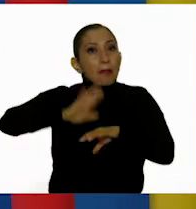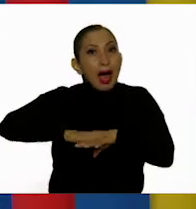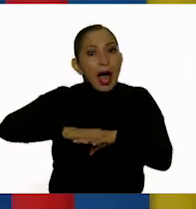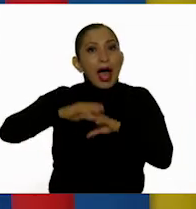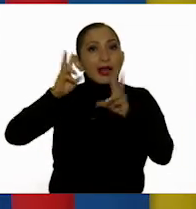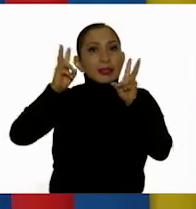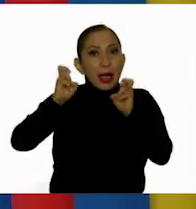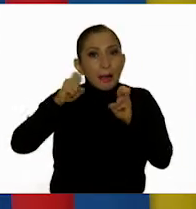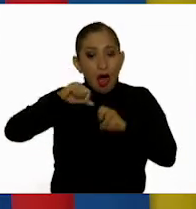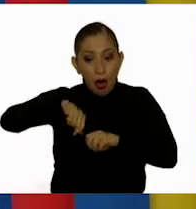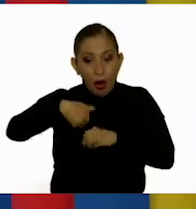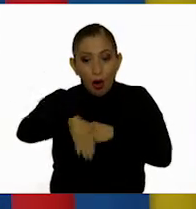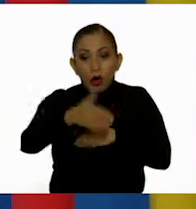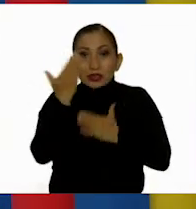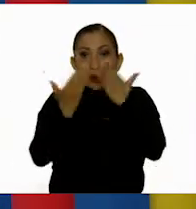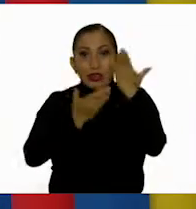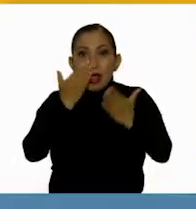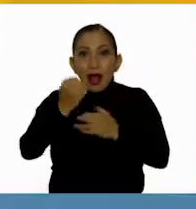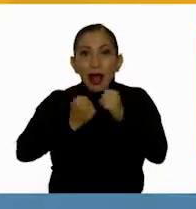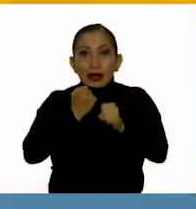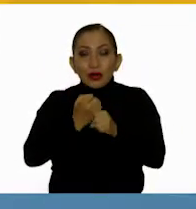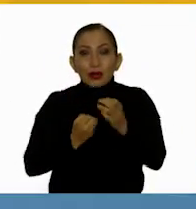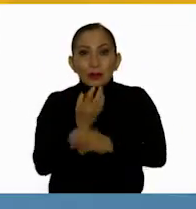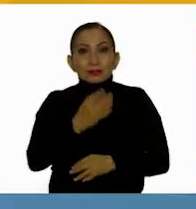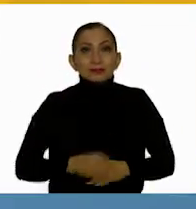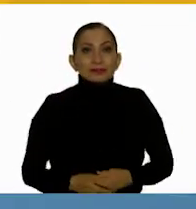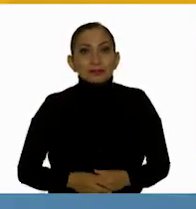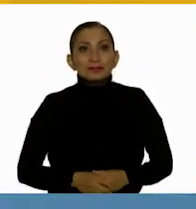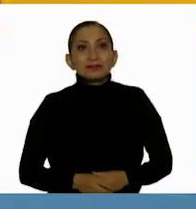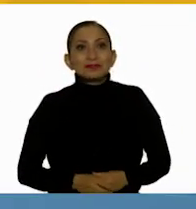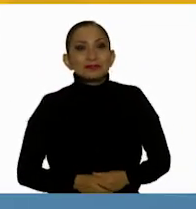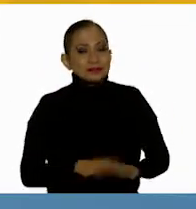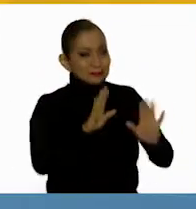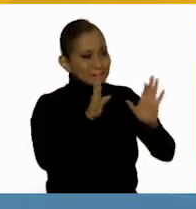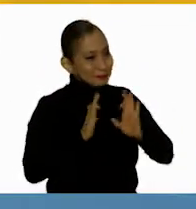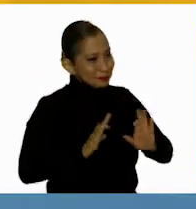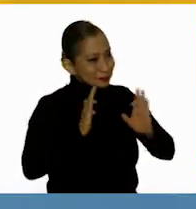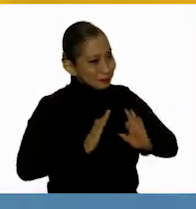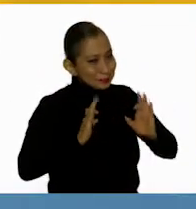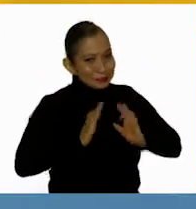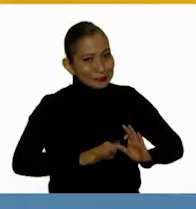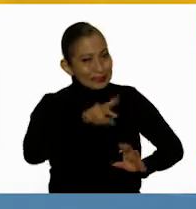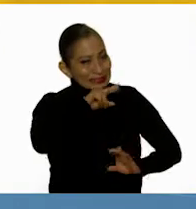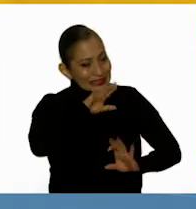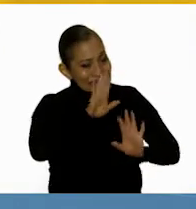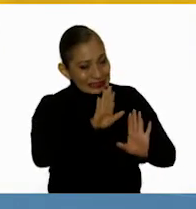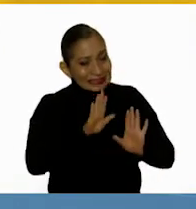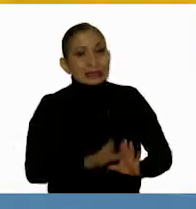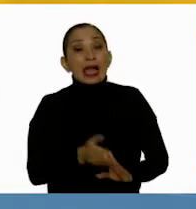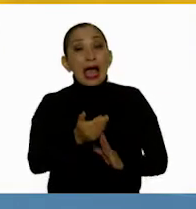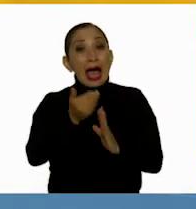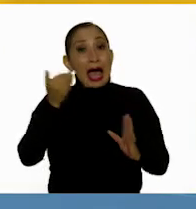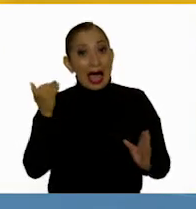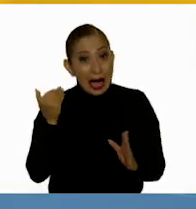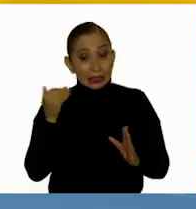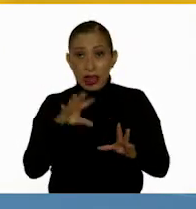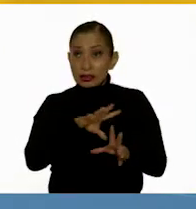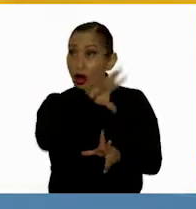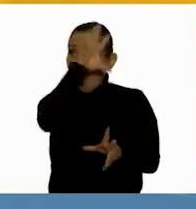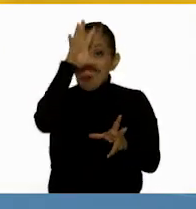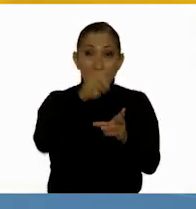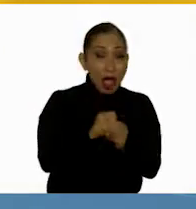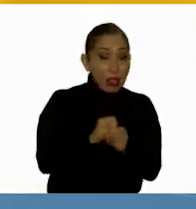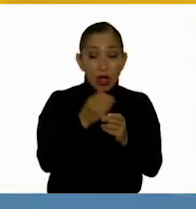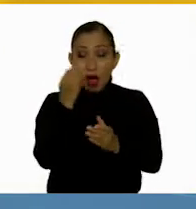y analizar lo que estudiaremos en este nuevo ciclo escolar. Vale, tranquila, Jenny, no comas ansias. Antes de entrar completamente en